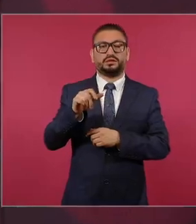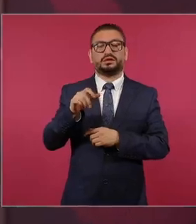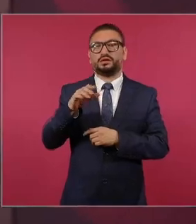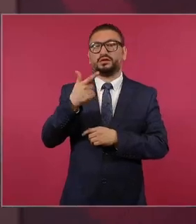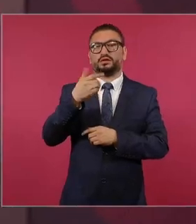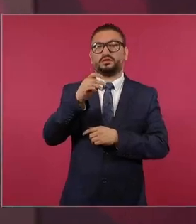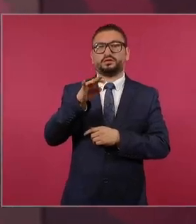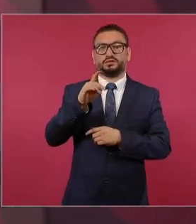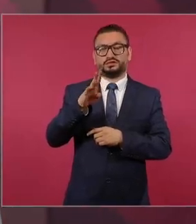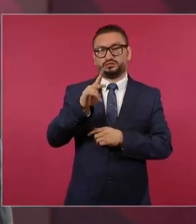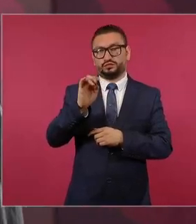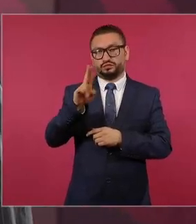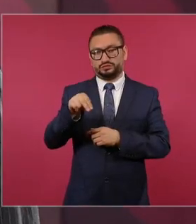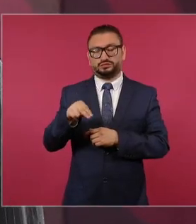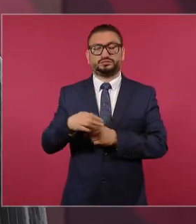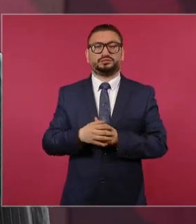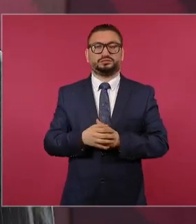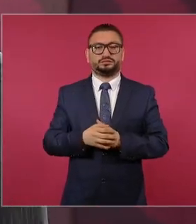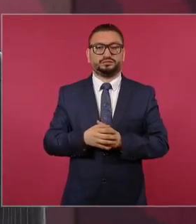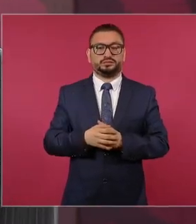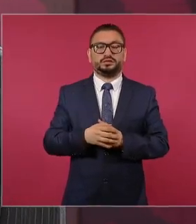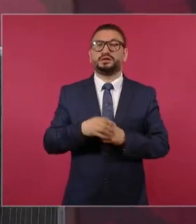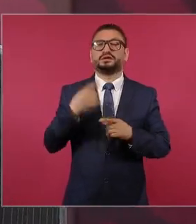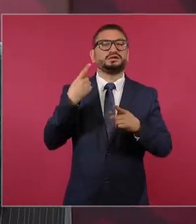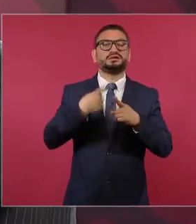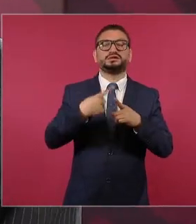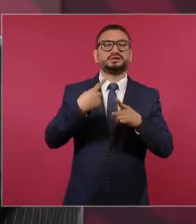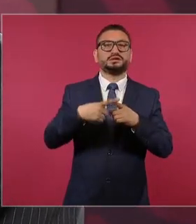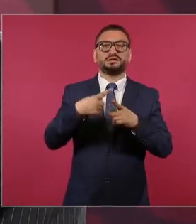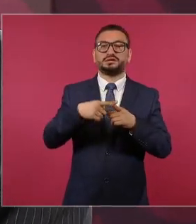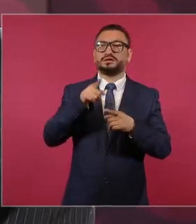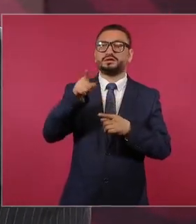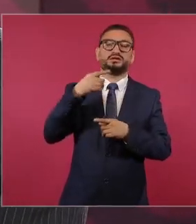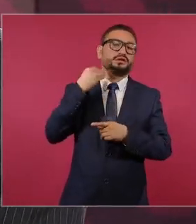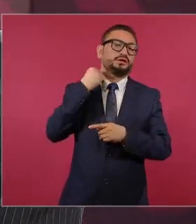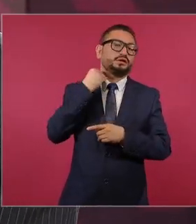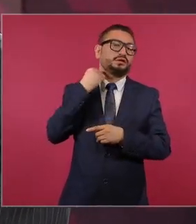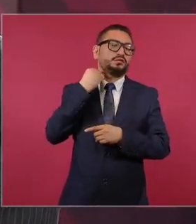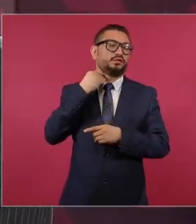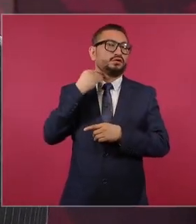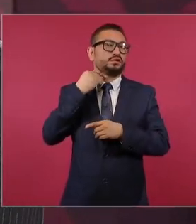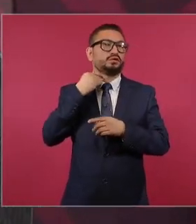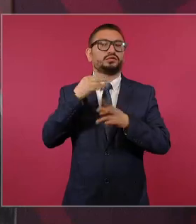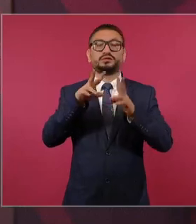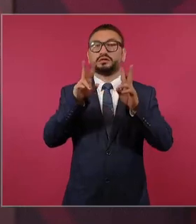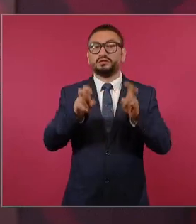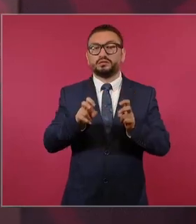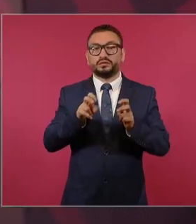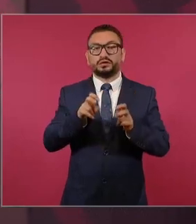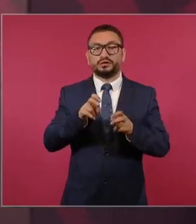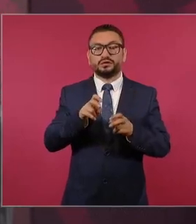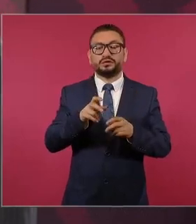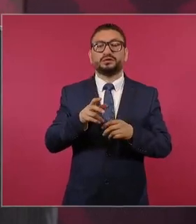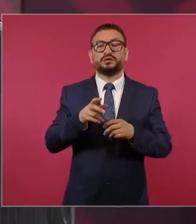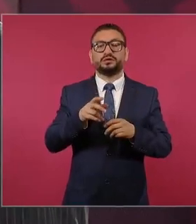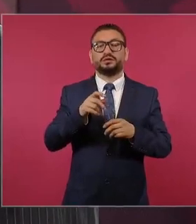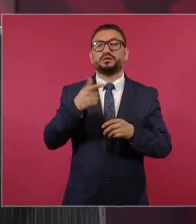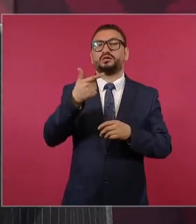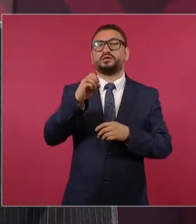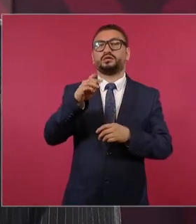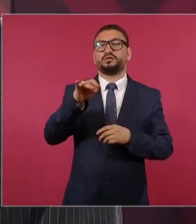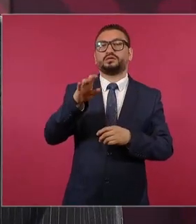Gómez Mon. ¿Y quién fue el abogado en este otro asunto? Gómez